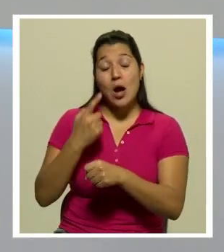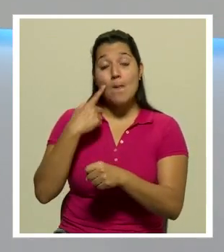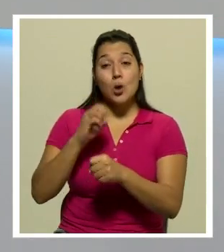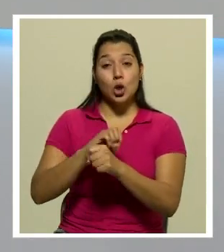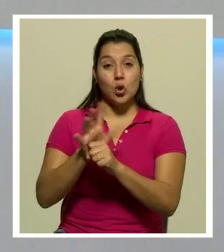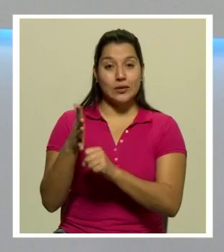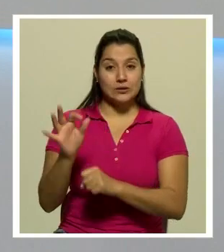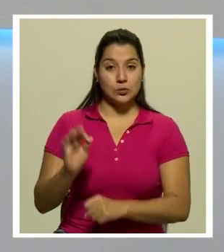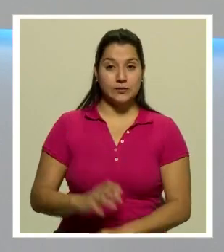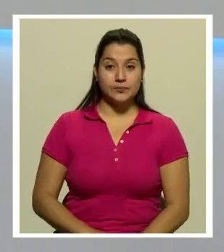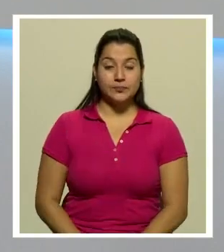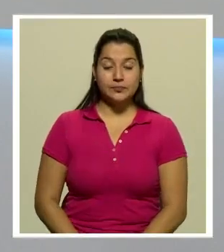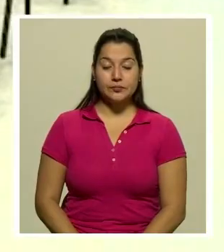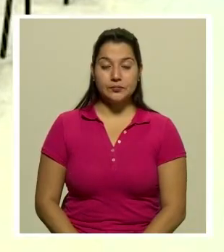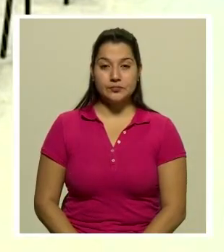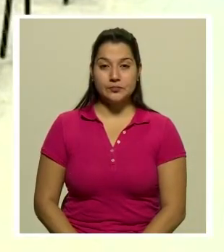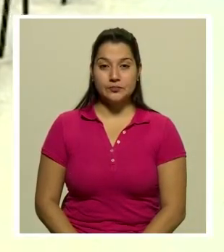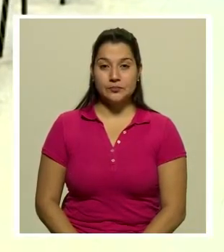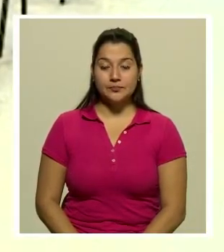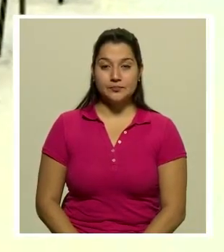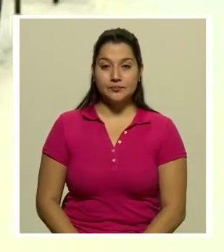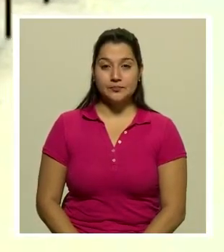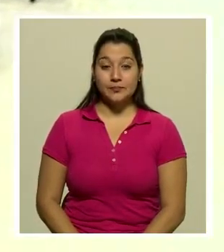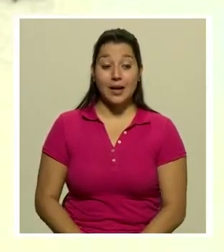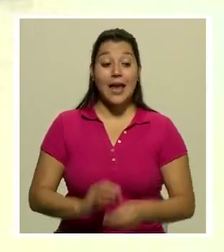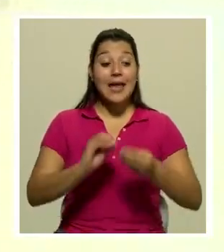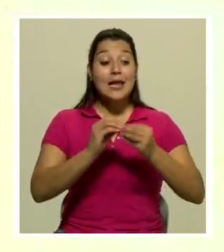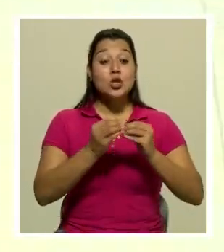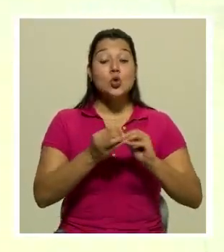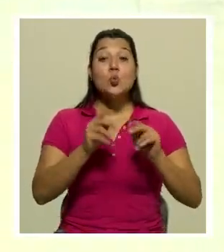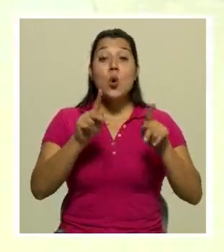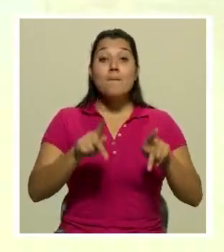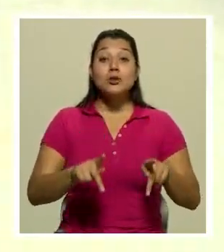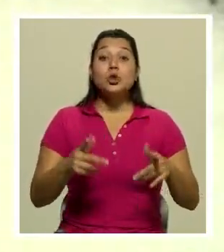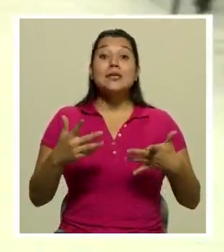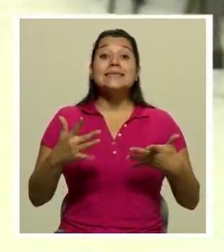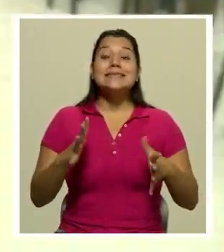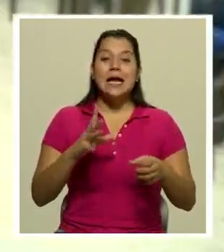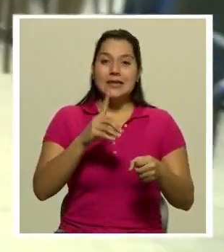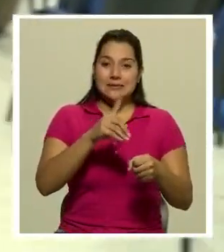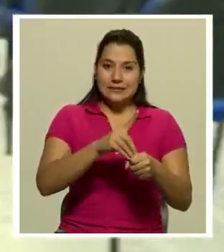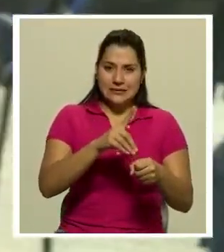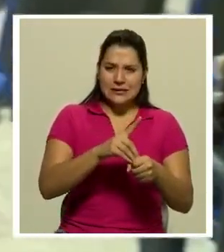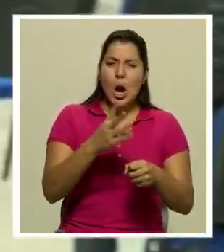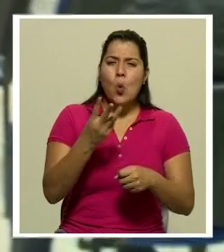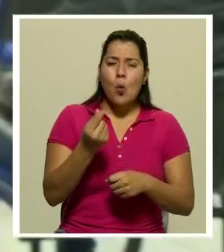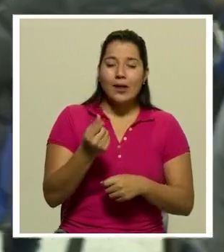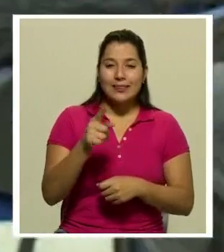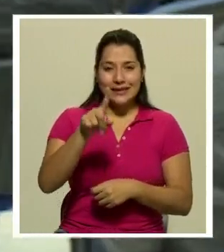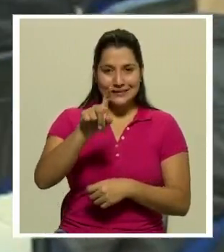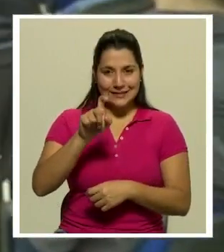COVID-19. El total de personas que han recibido el bono Proteger asciende a